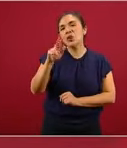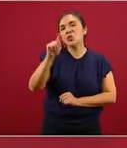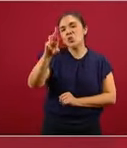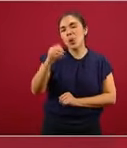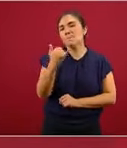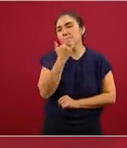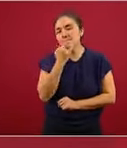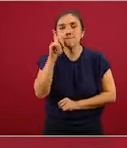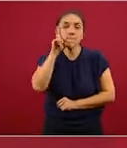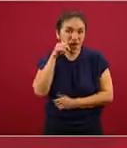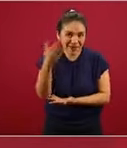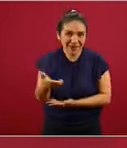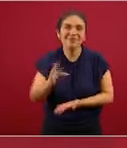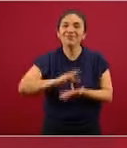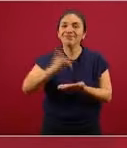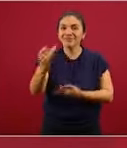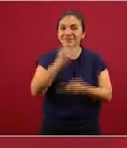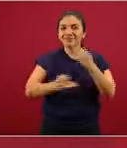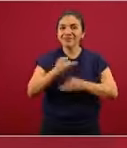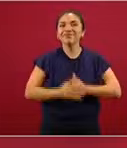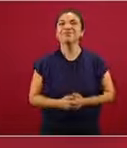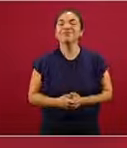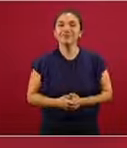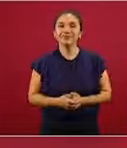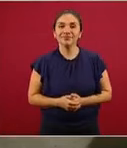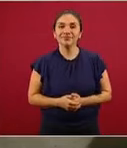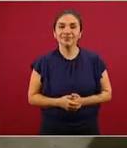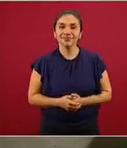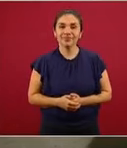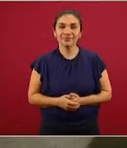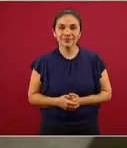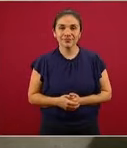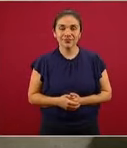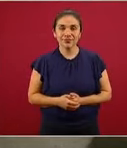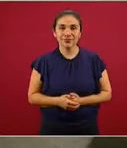página, mañana. Muchas gracias.